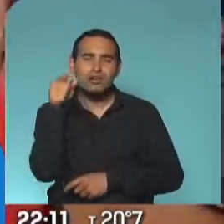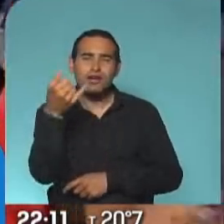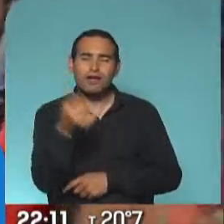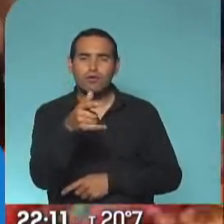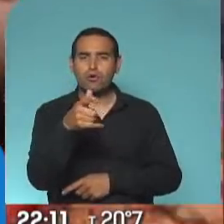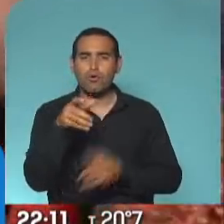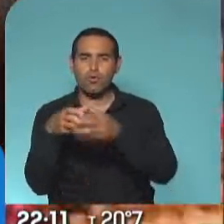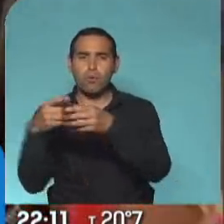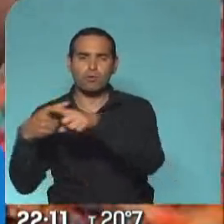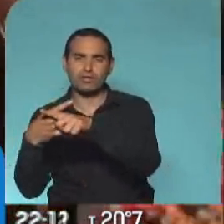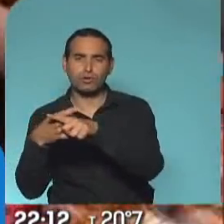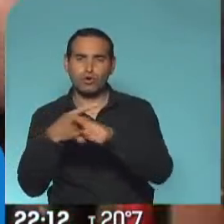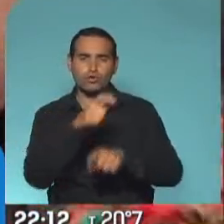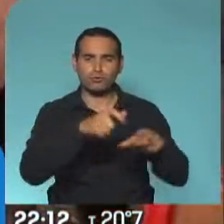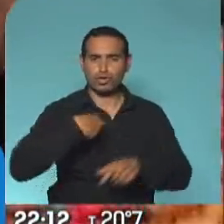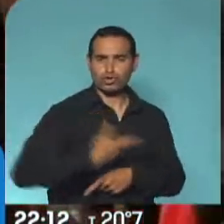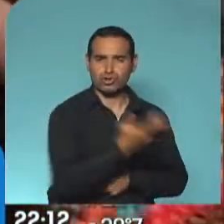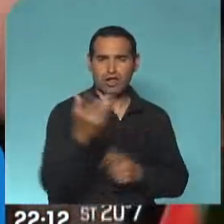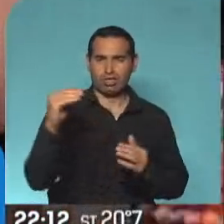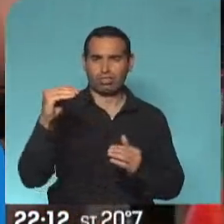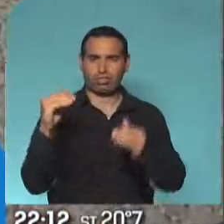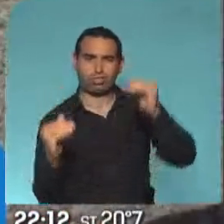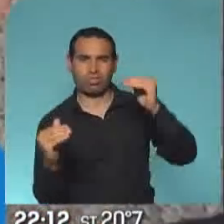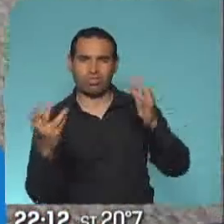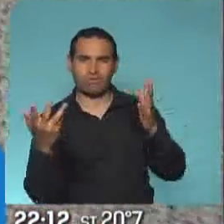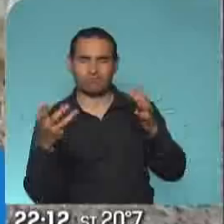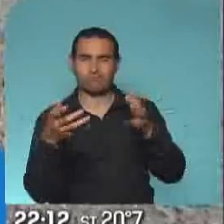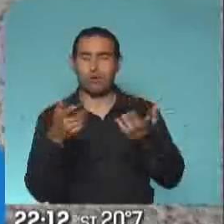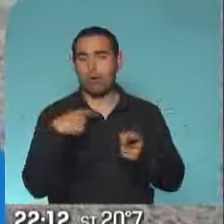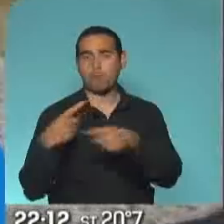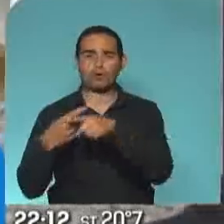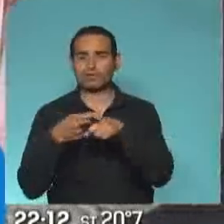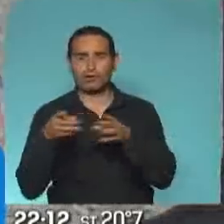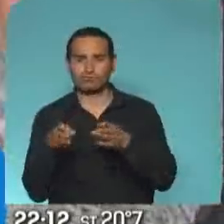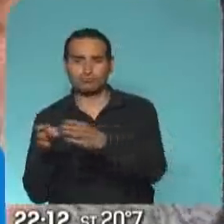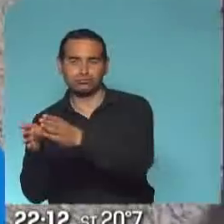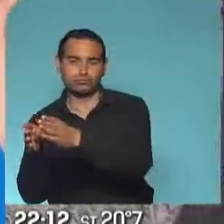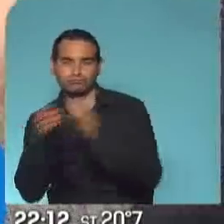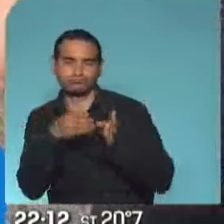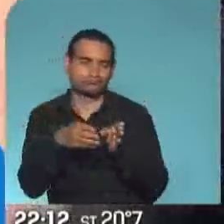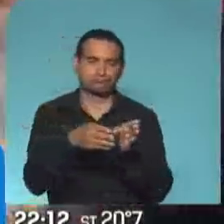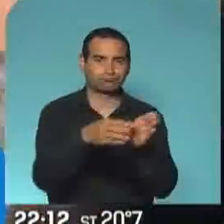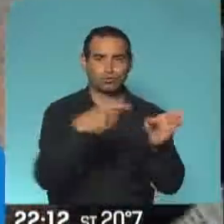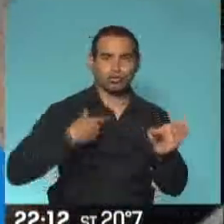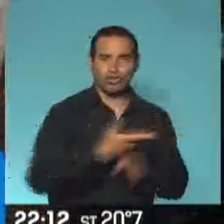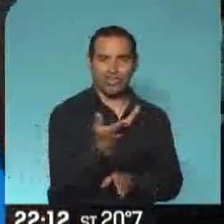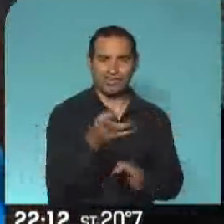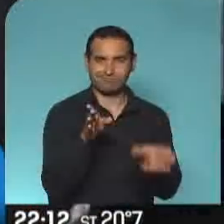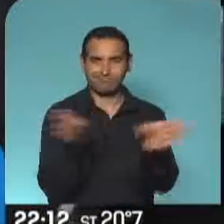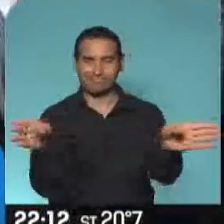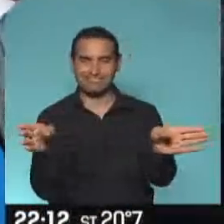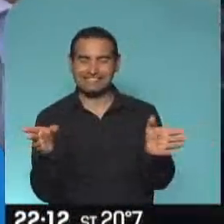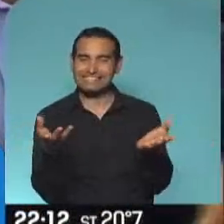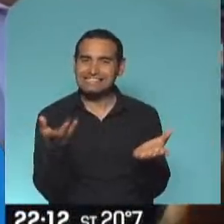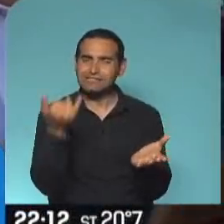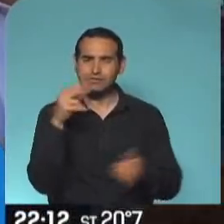mundo político y el mundo social, entre la institucionalidad y la sociedad. Por un lado va la política, por el otro lado va la sociedad. Y que detrás de esto